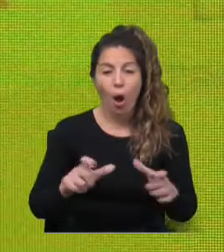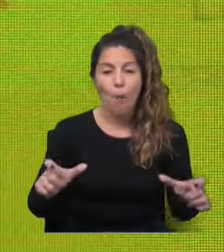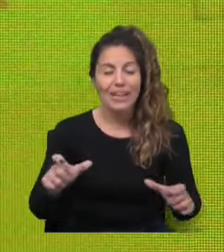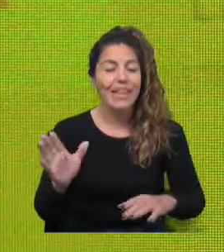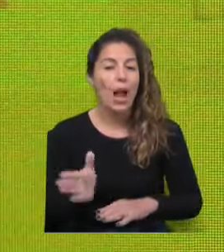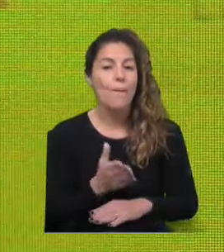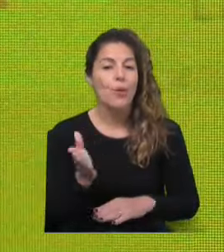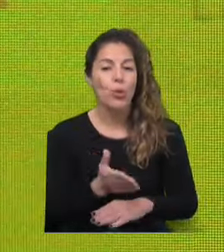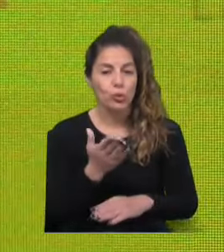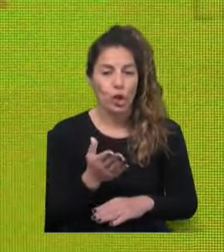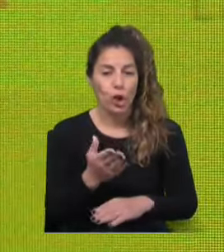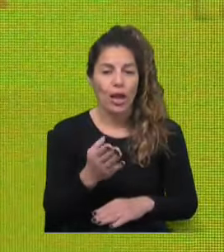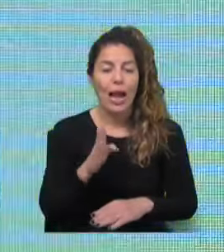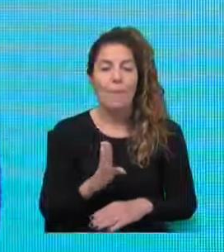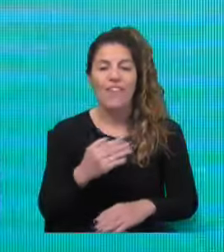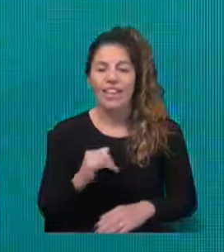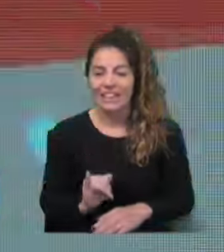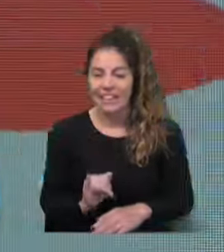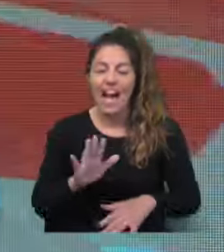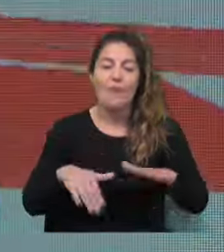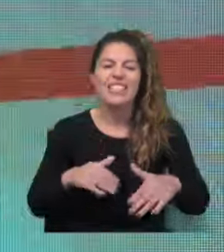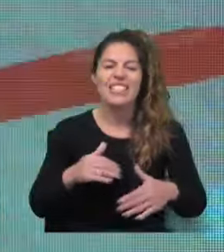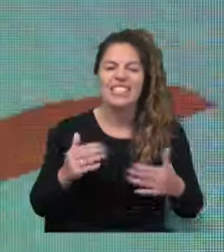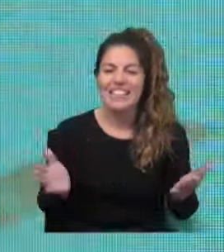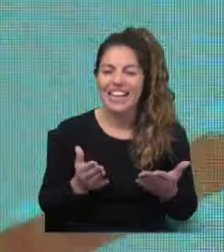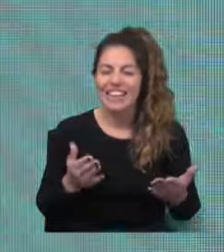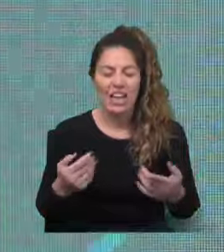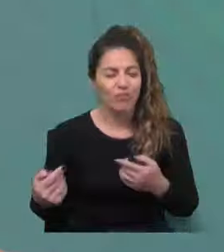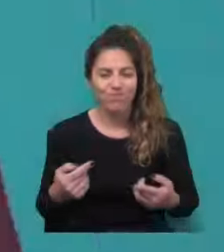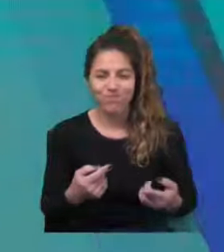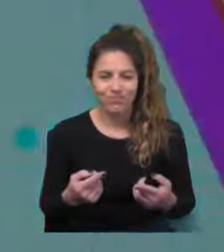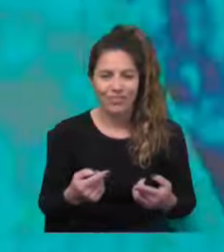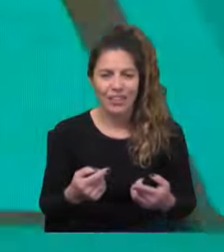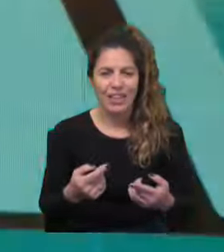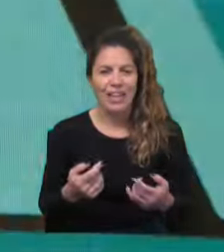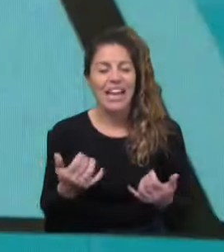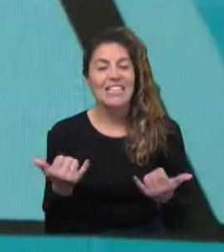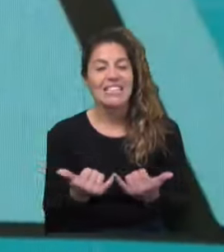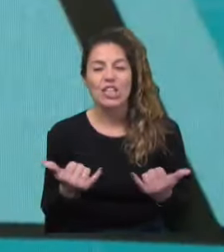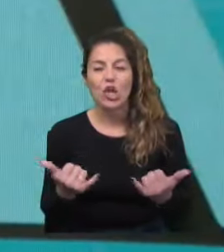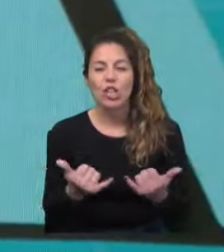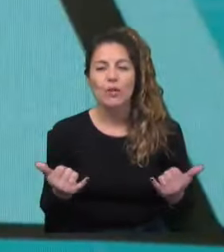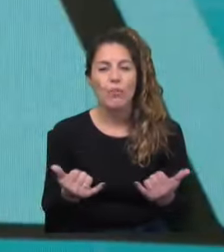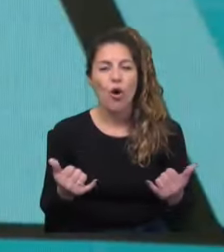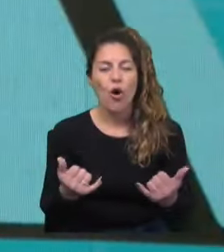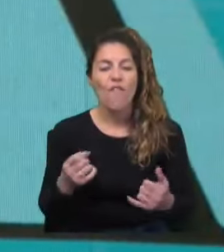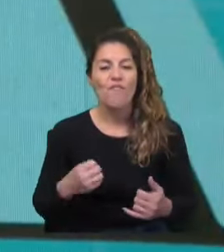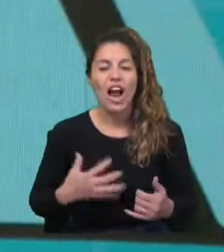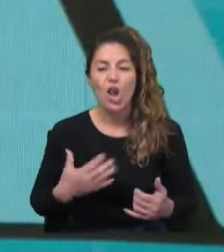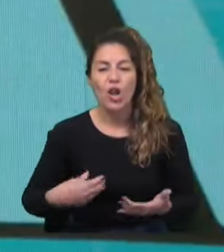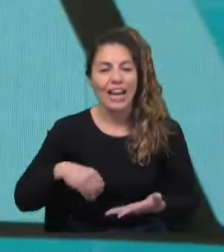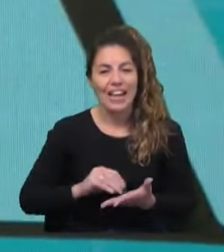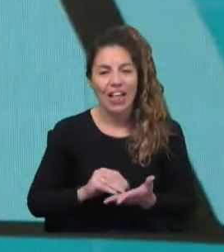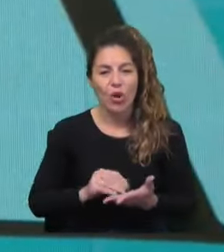Producto Interno Bruto. Lo que pasa es que a veces se genera un poco de confusión. Para mí era sinónimo valor agregado de hacerle cositas a